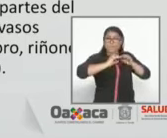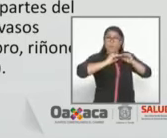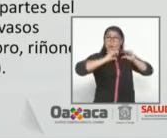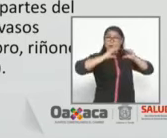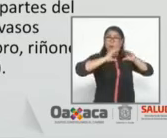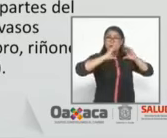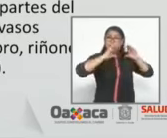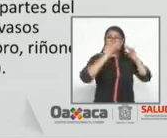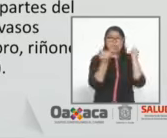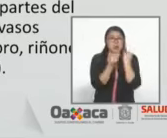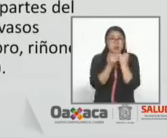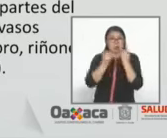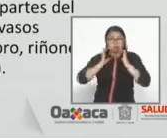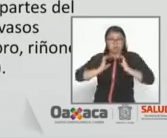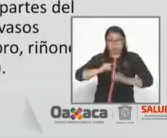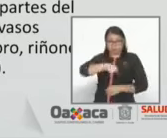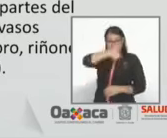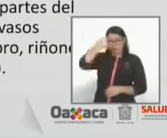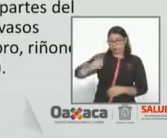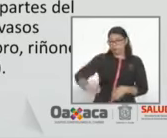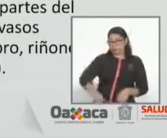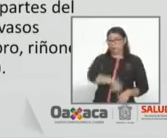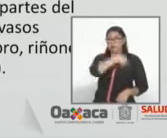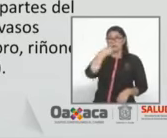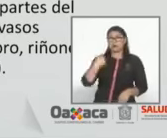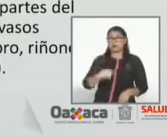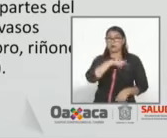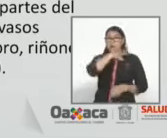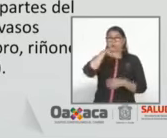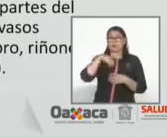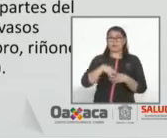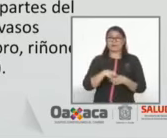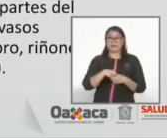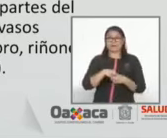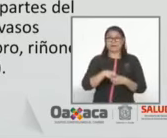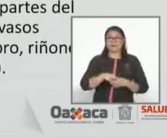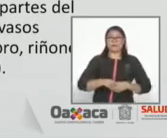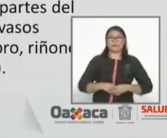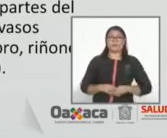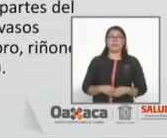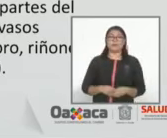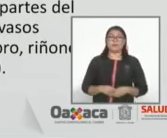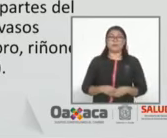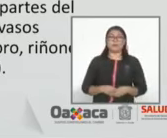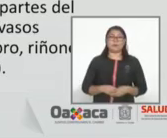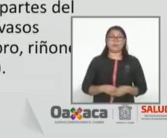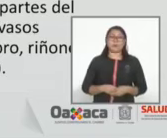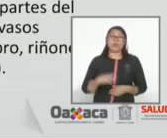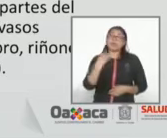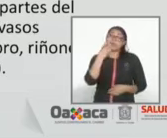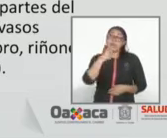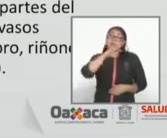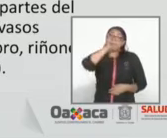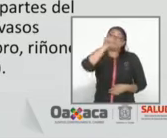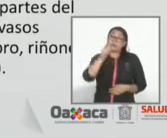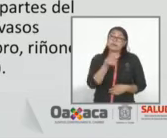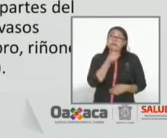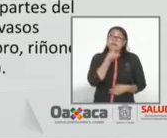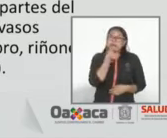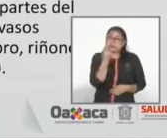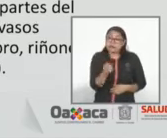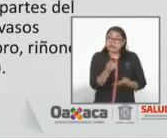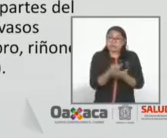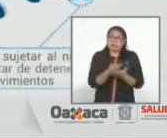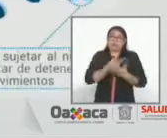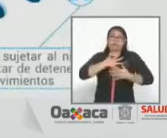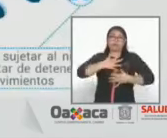nervios y lo que conlleva en este momento sistema nervioso central. Y también se puede manifestar por crisis epilépticas.